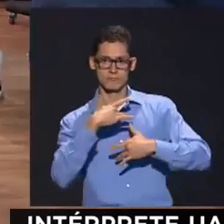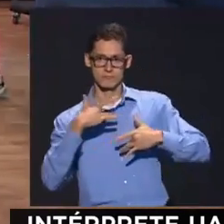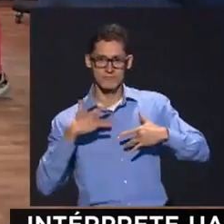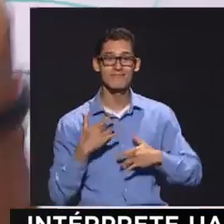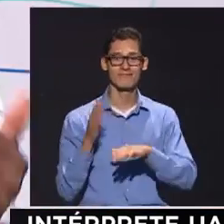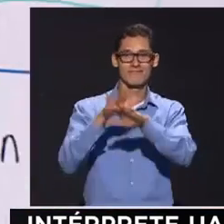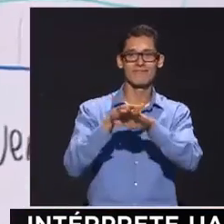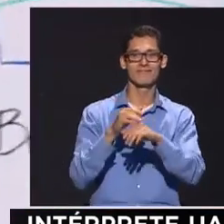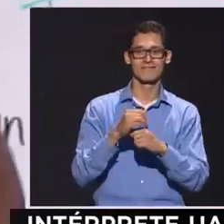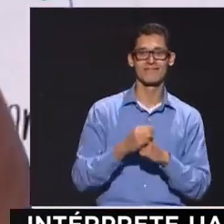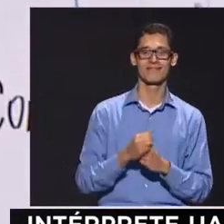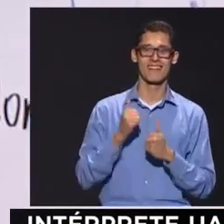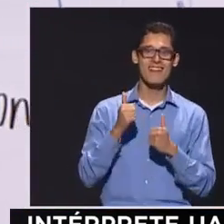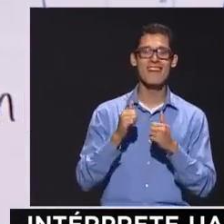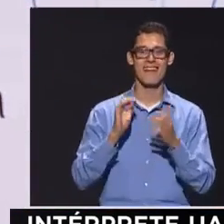hermano